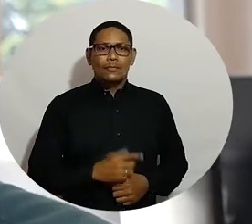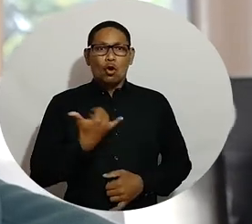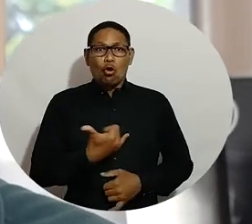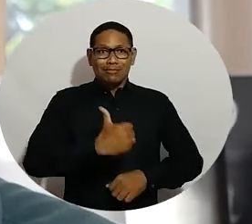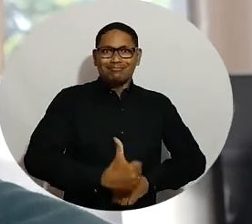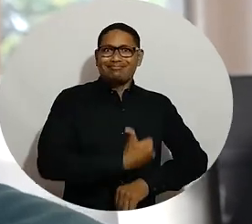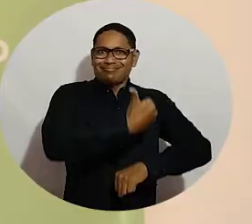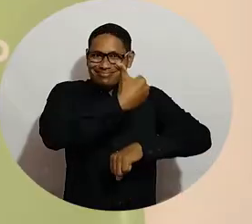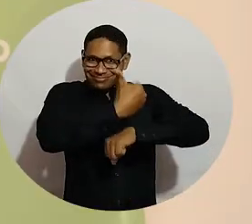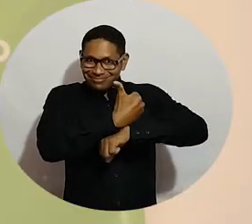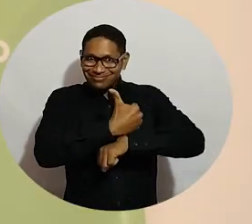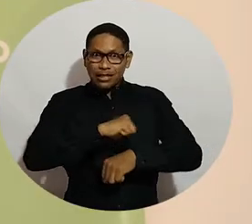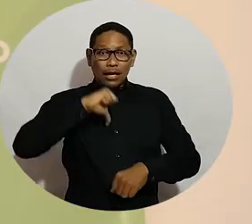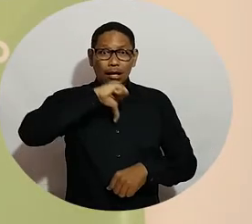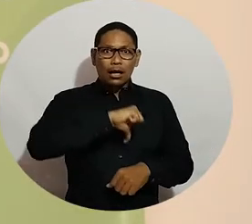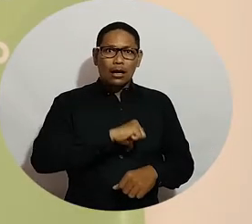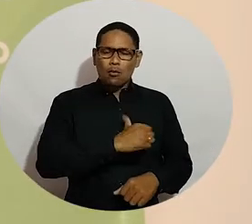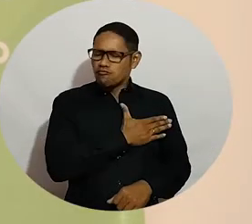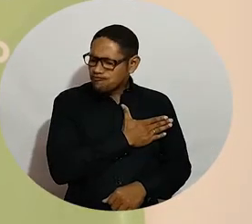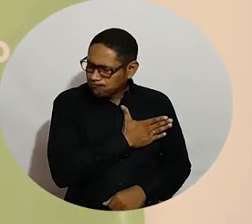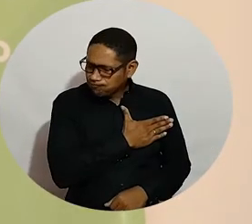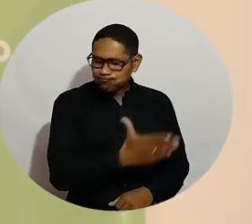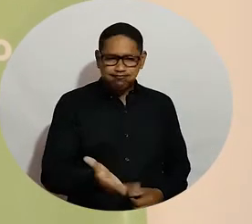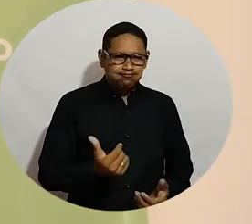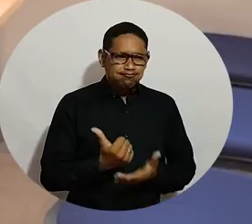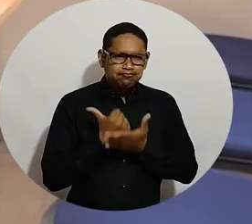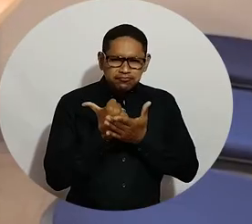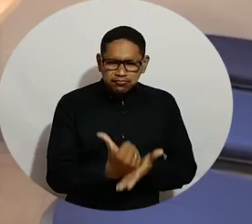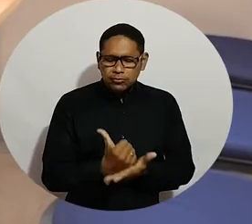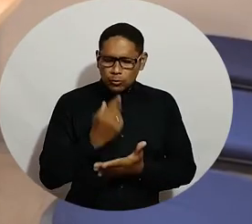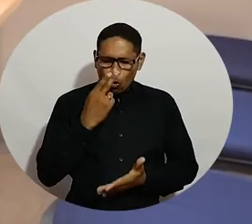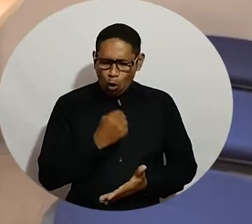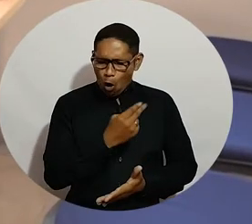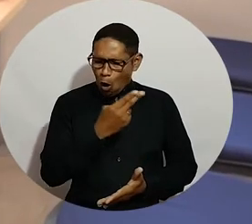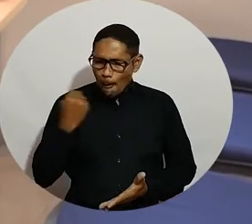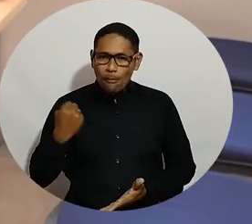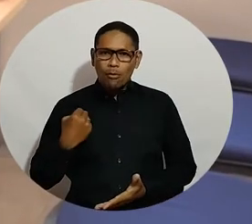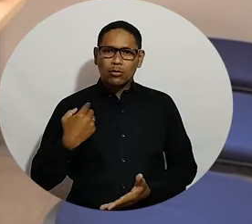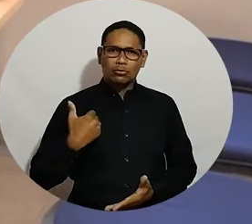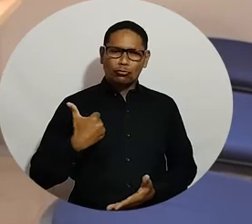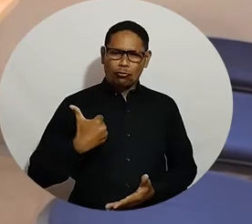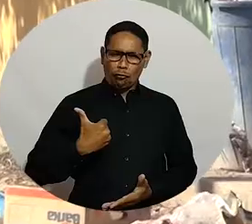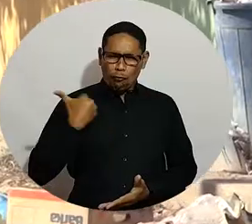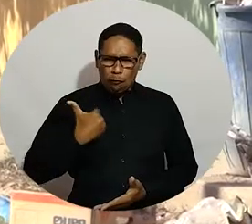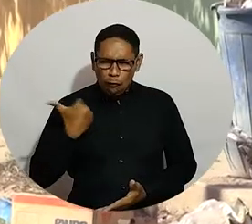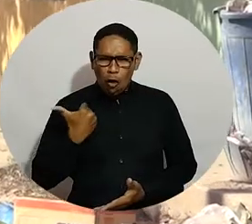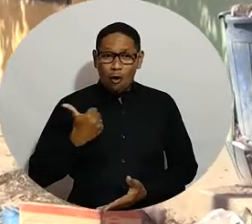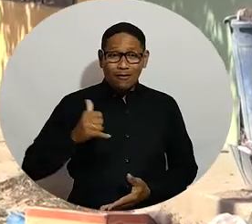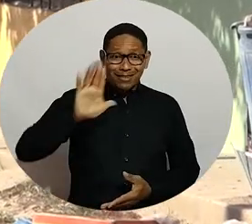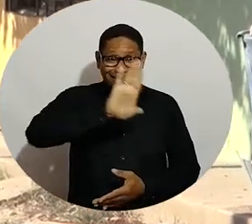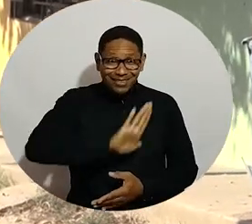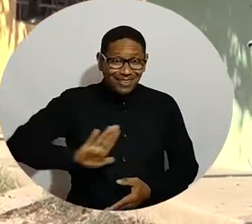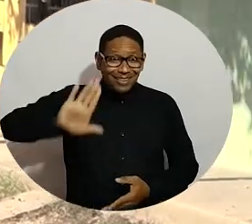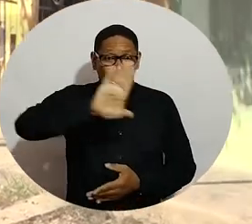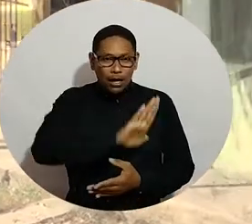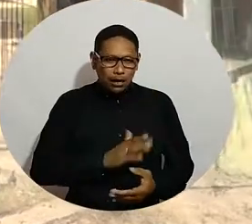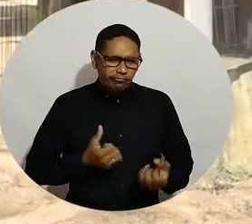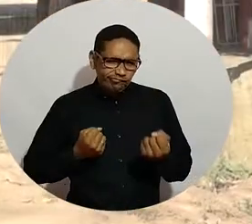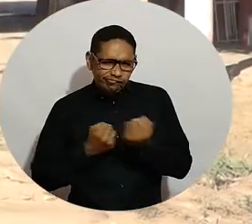Hoy el rector Pablo Vera vino a ratificar su apoyo, su voluntad y su compromiso con los jóvenes del departamento.